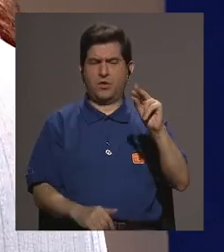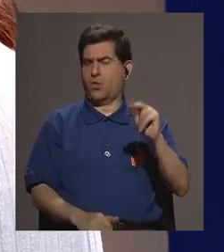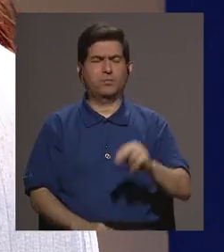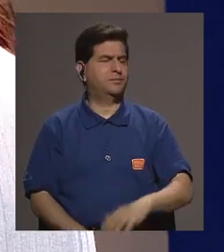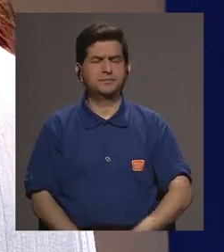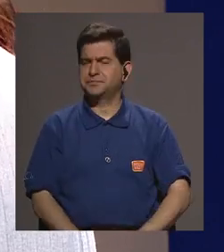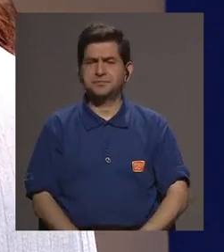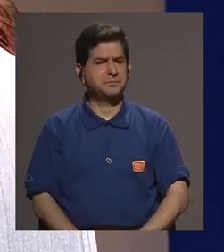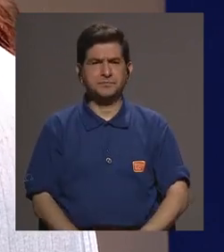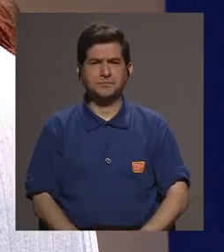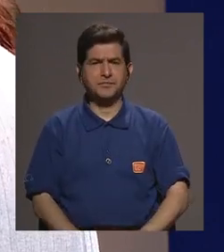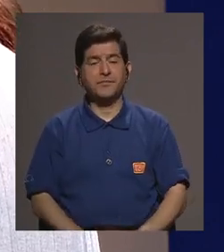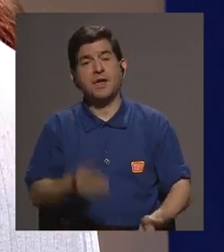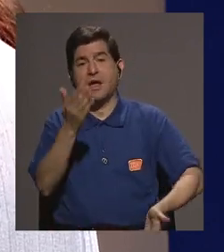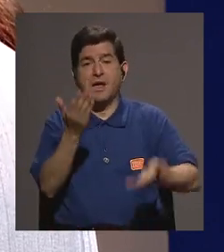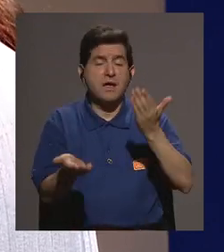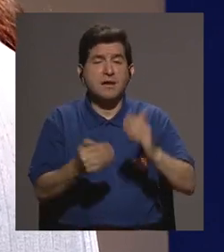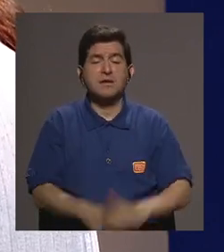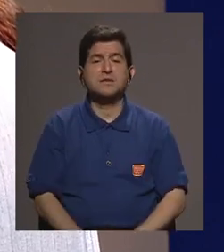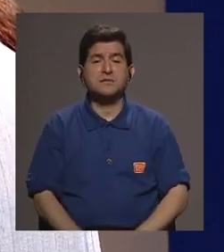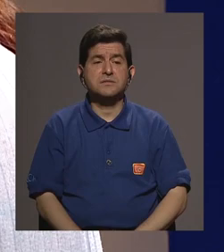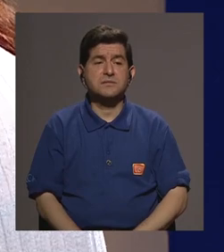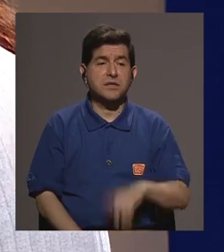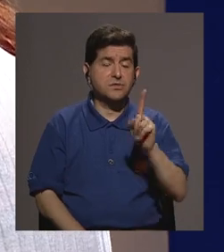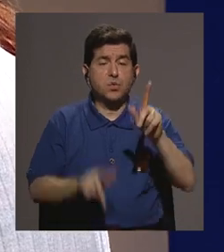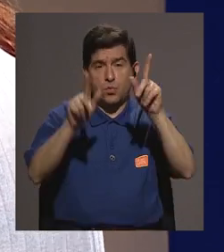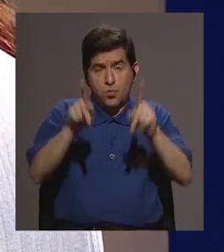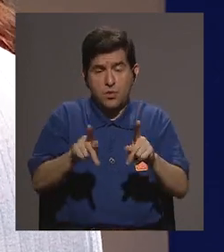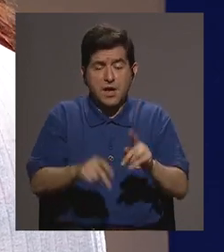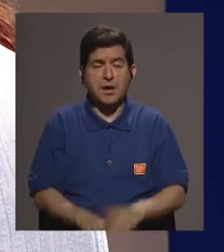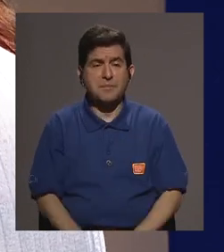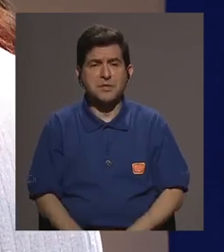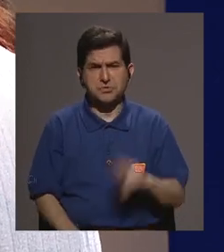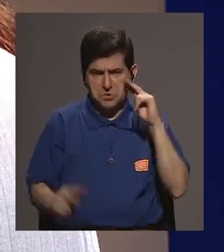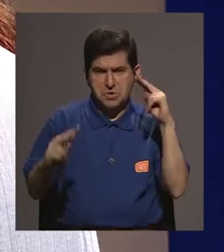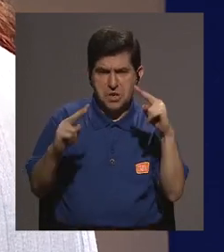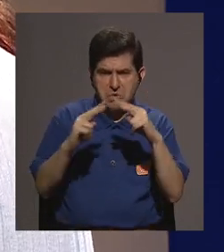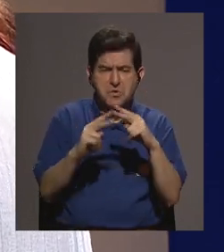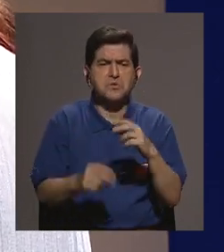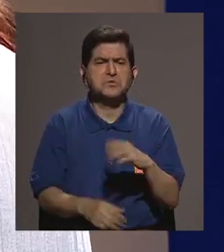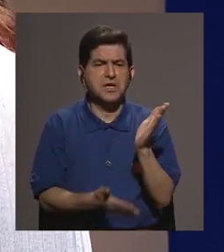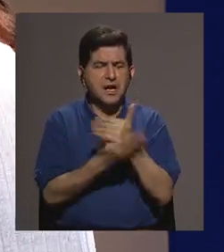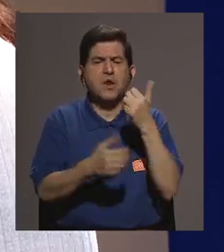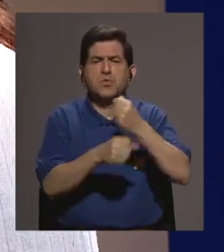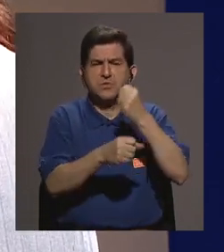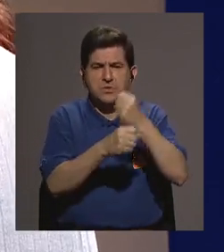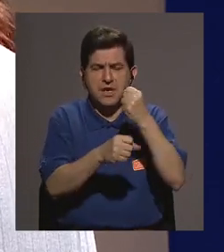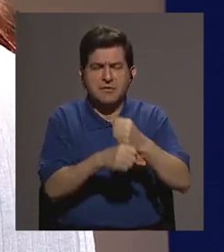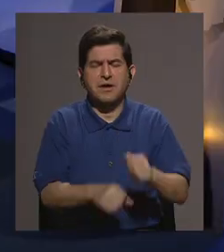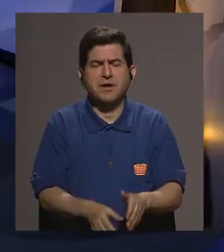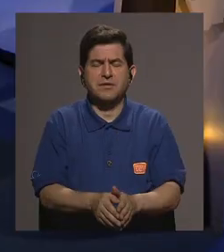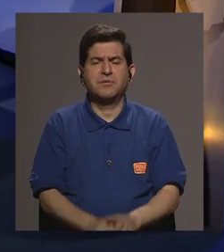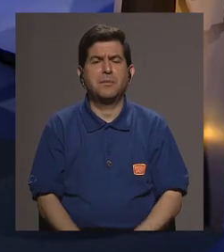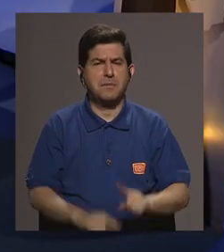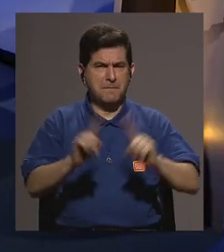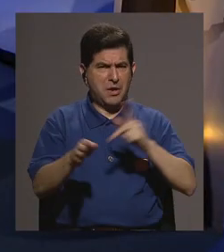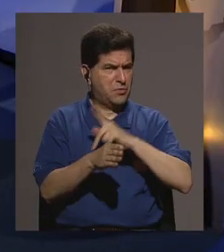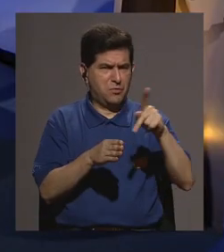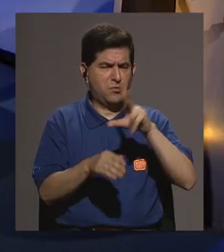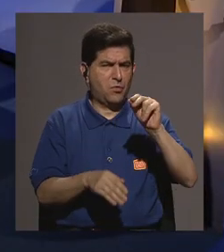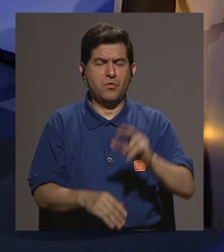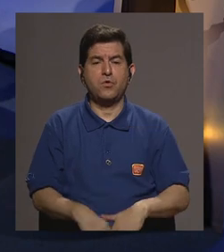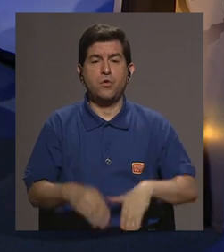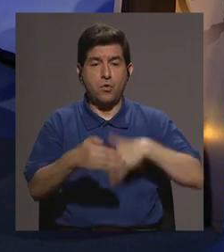verdad este tal vez que alguna tarea de alguna persona conocida alguna que va a seguir pero nada tan profesional